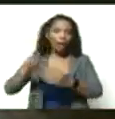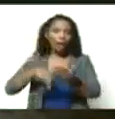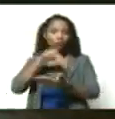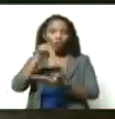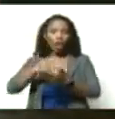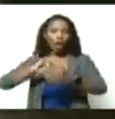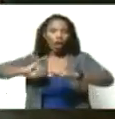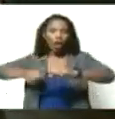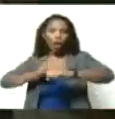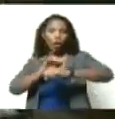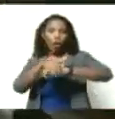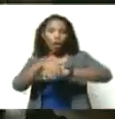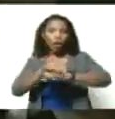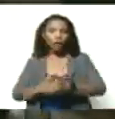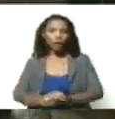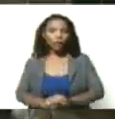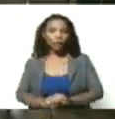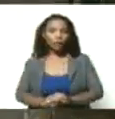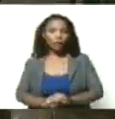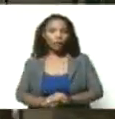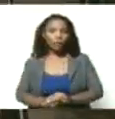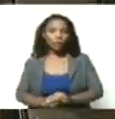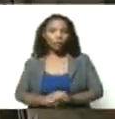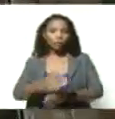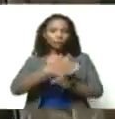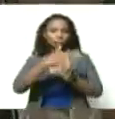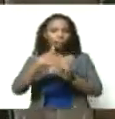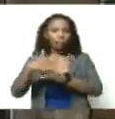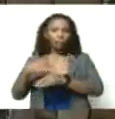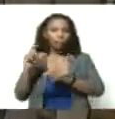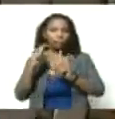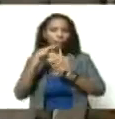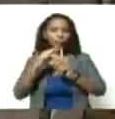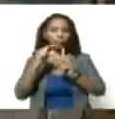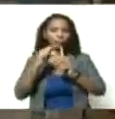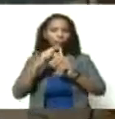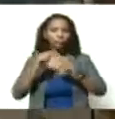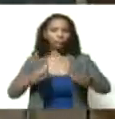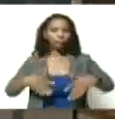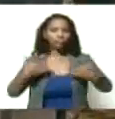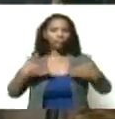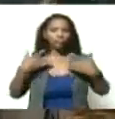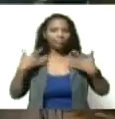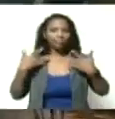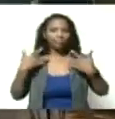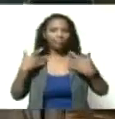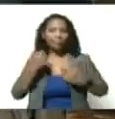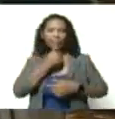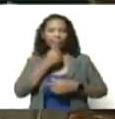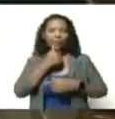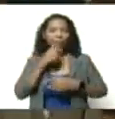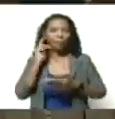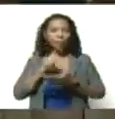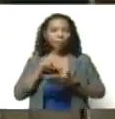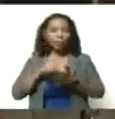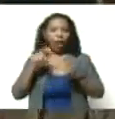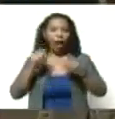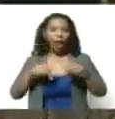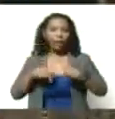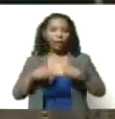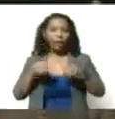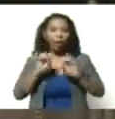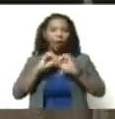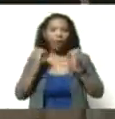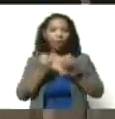el doctor Jorge Rodríguez, compartía unas palabras emotivas con quienes estaban presentes acá en el